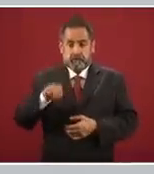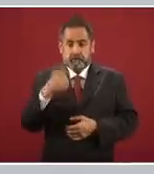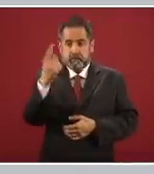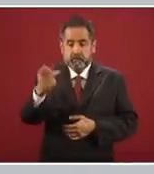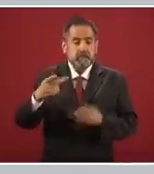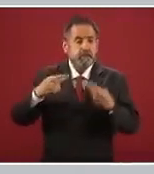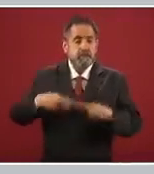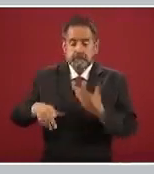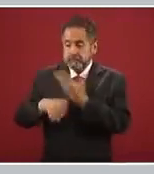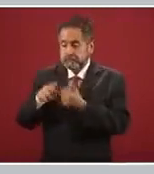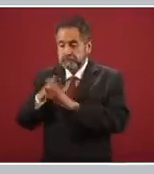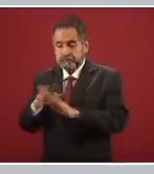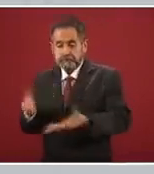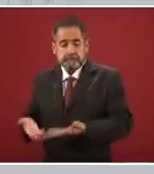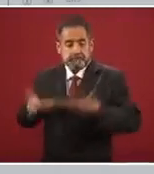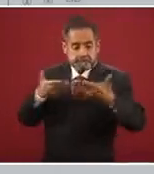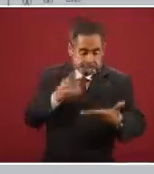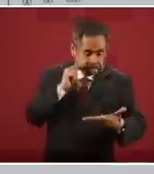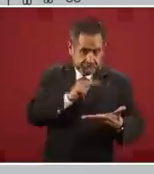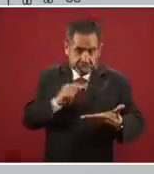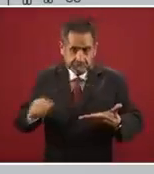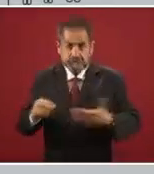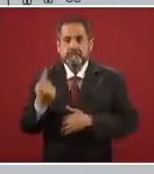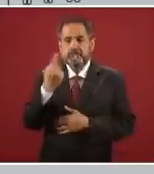179.971 personas extranjeras, de las cuales